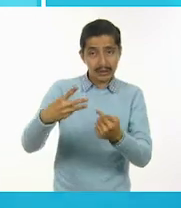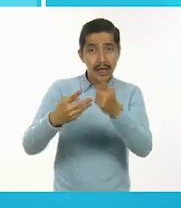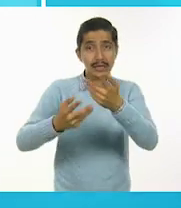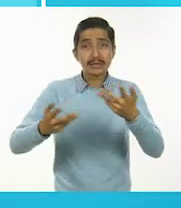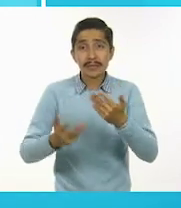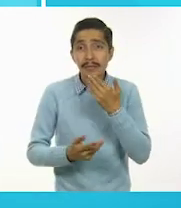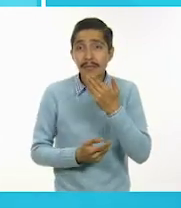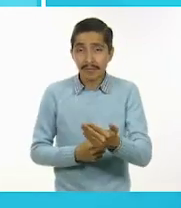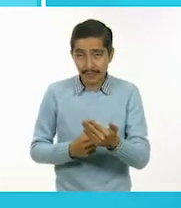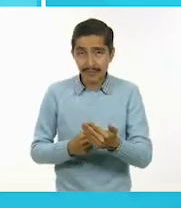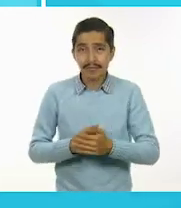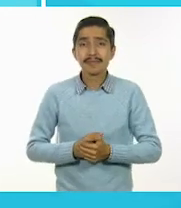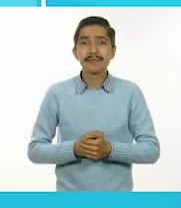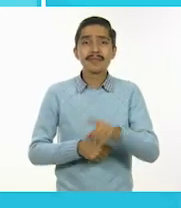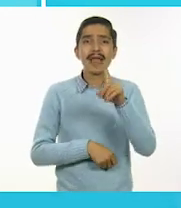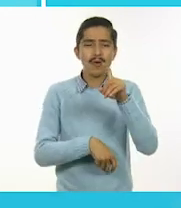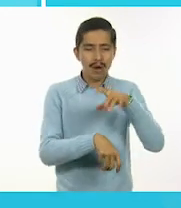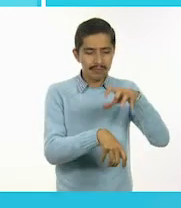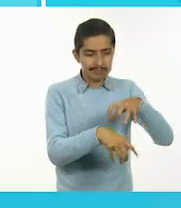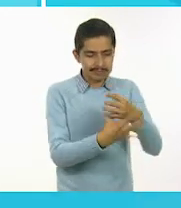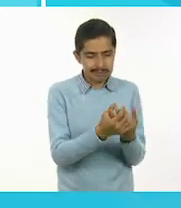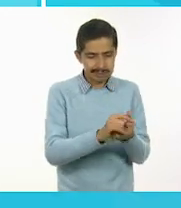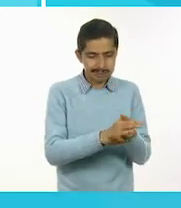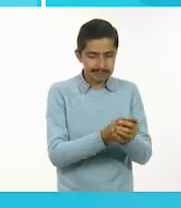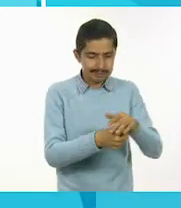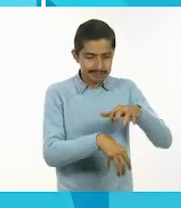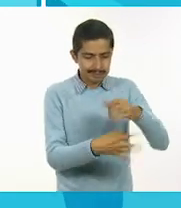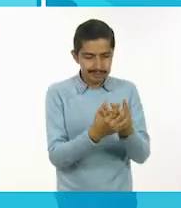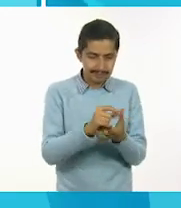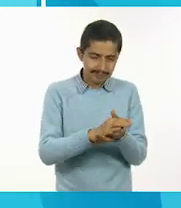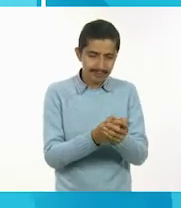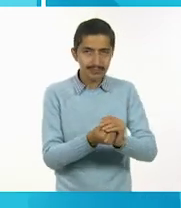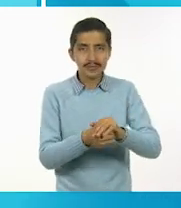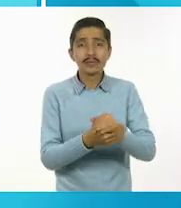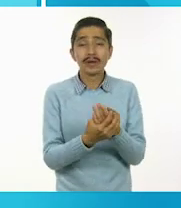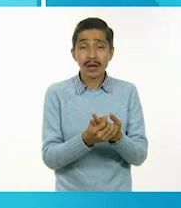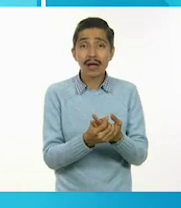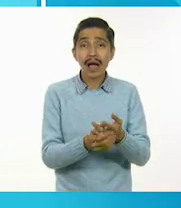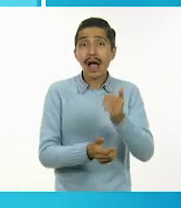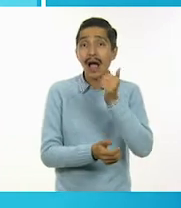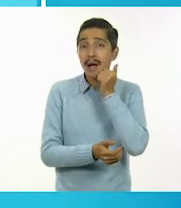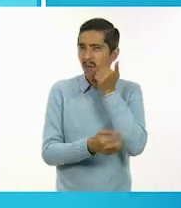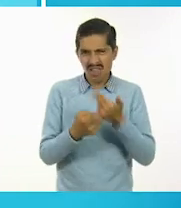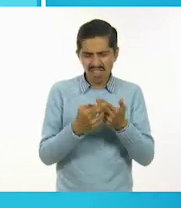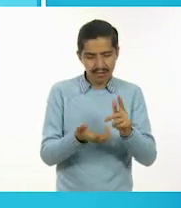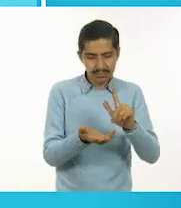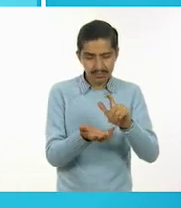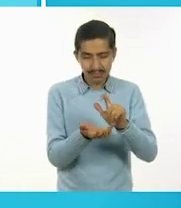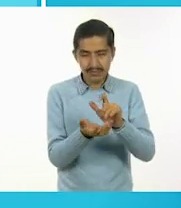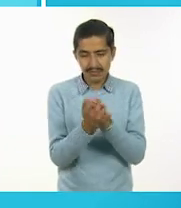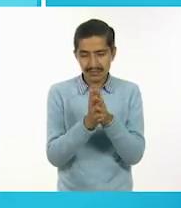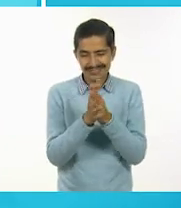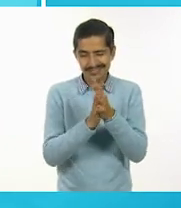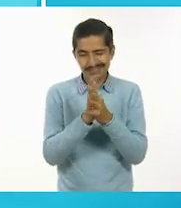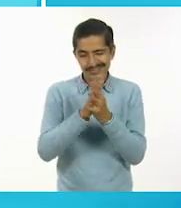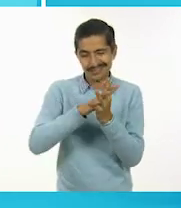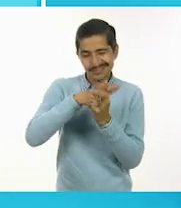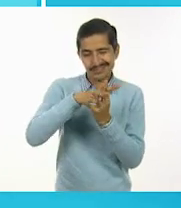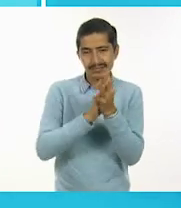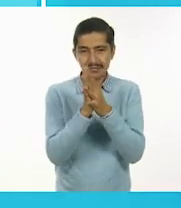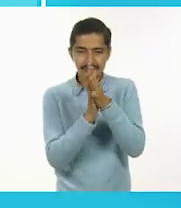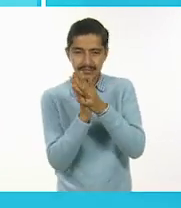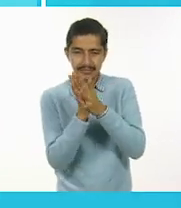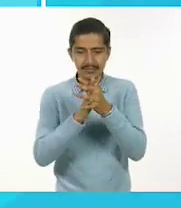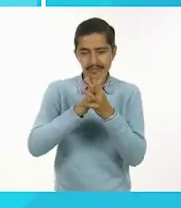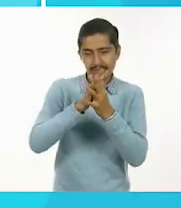hacerlo correctamente. Moja tus manos. Usa suficiente jabón. Frota tus palmas una